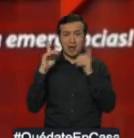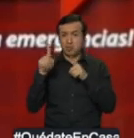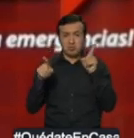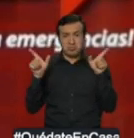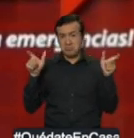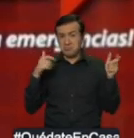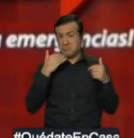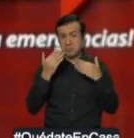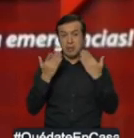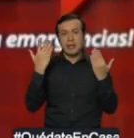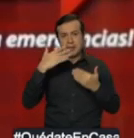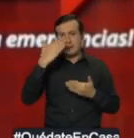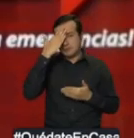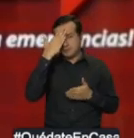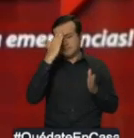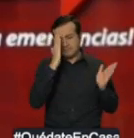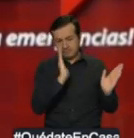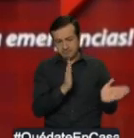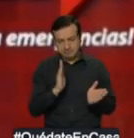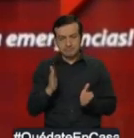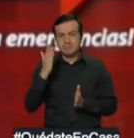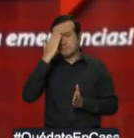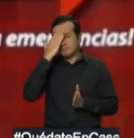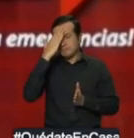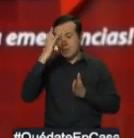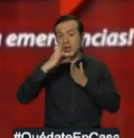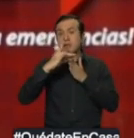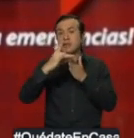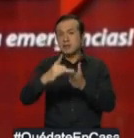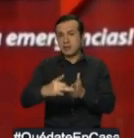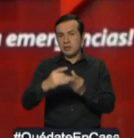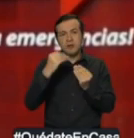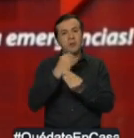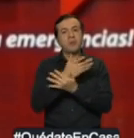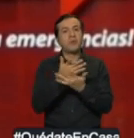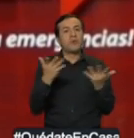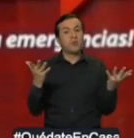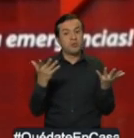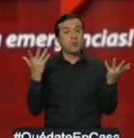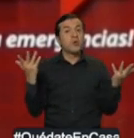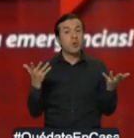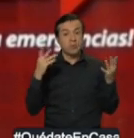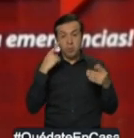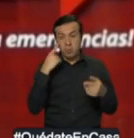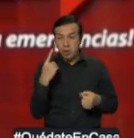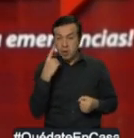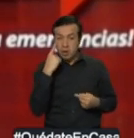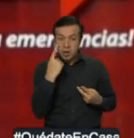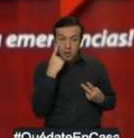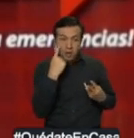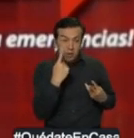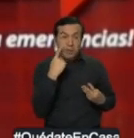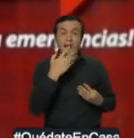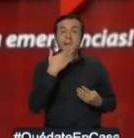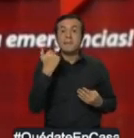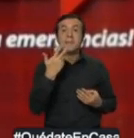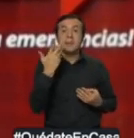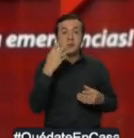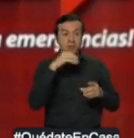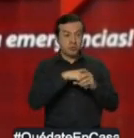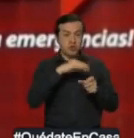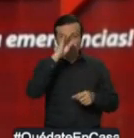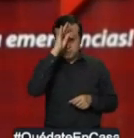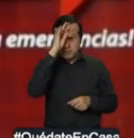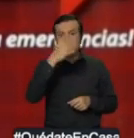cuáles son las guías cuál es la conducción que de qué se habla básicamente capacidad para hacer pruebas haber mejorado nuestra capacidad en el sistema